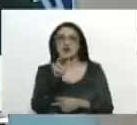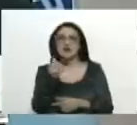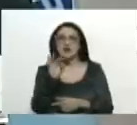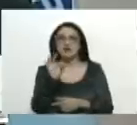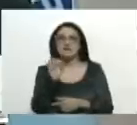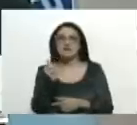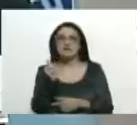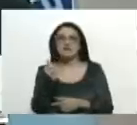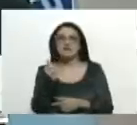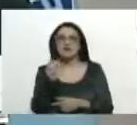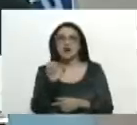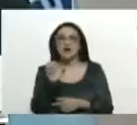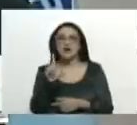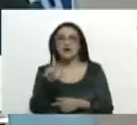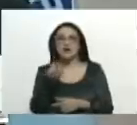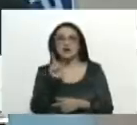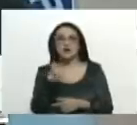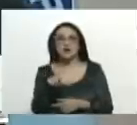reiter